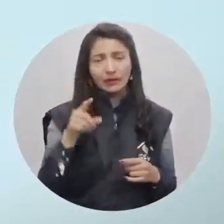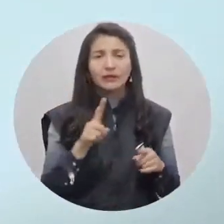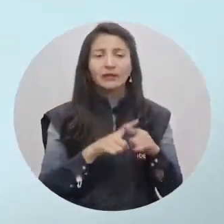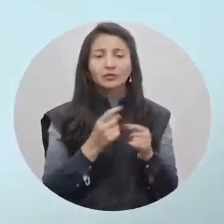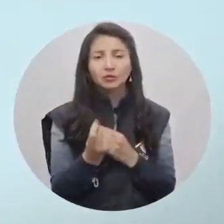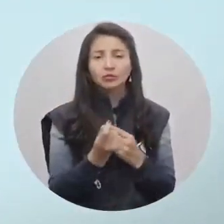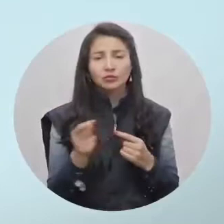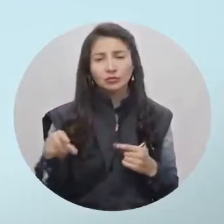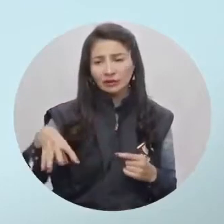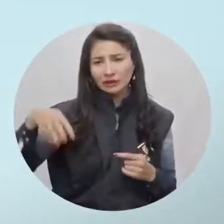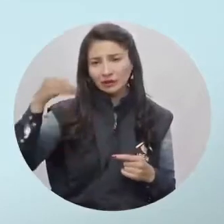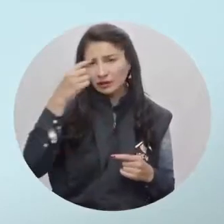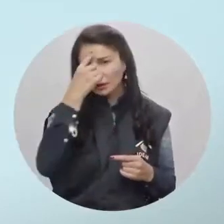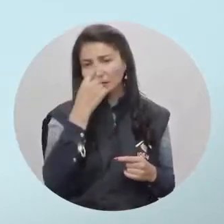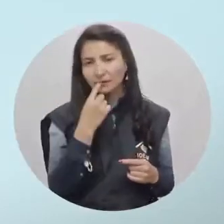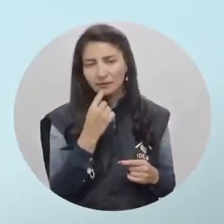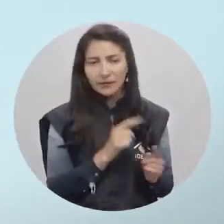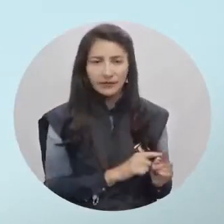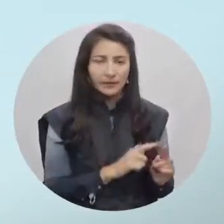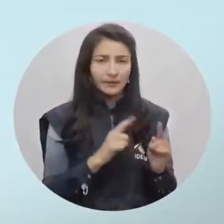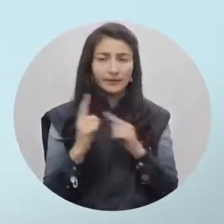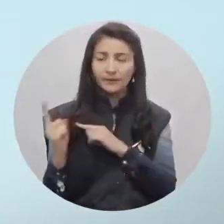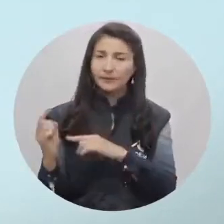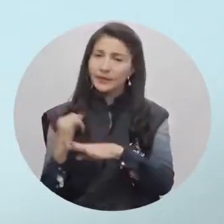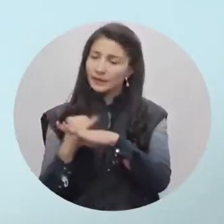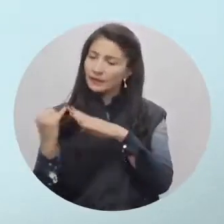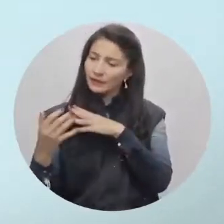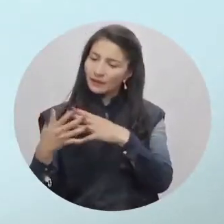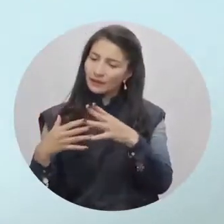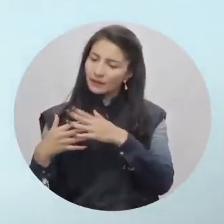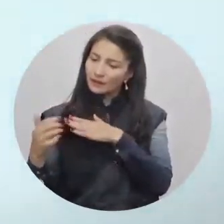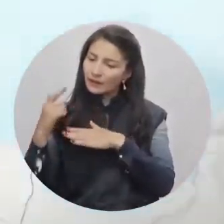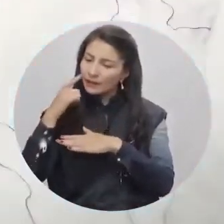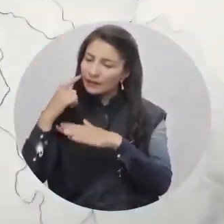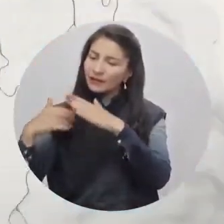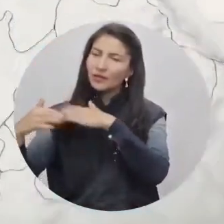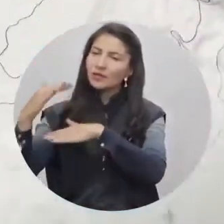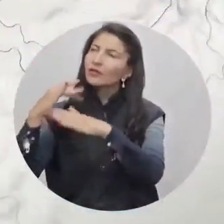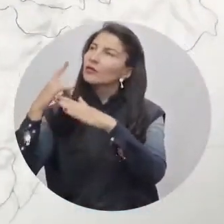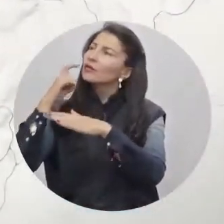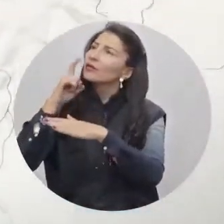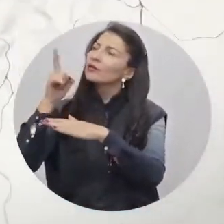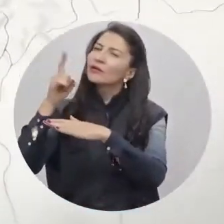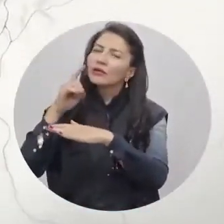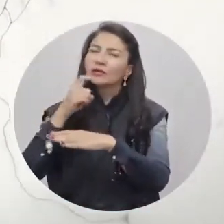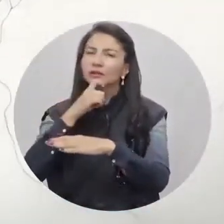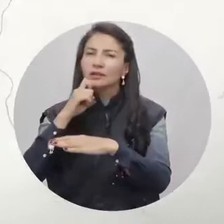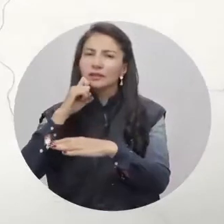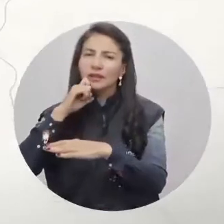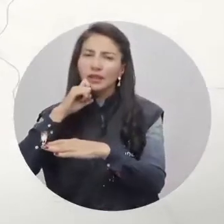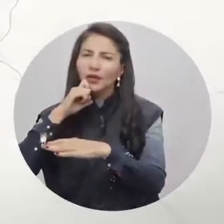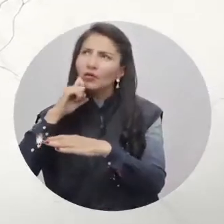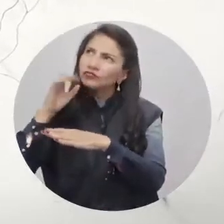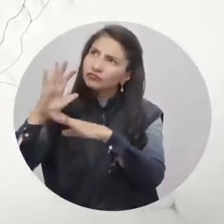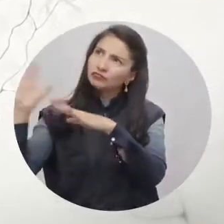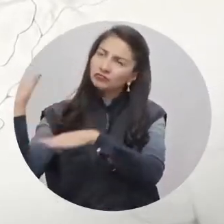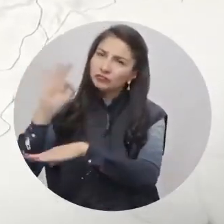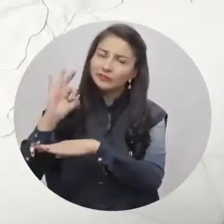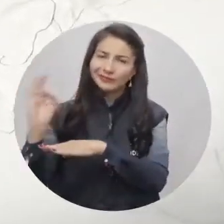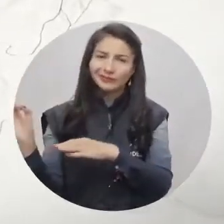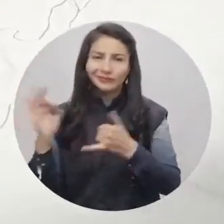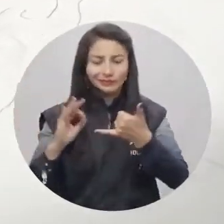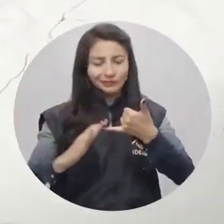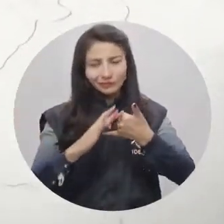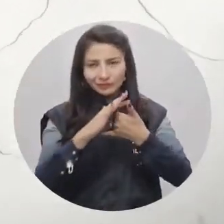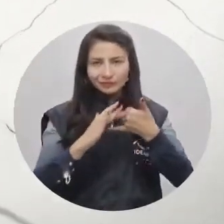Marta. Sobre San Andrés y Providencia persistirá el tiempo seco con cielo nublado. En la región pacífica se espera aumento de nubosidad en